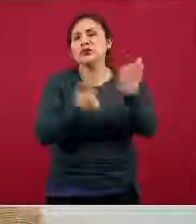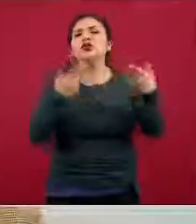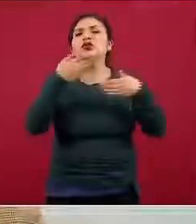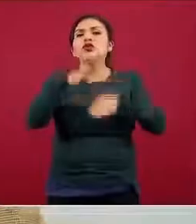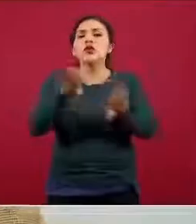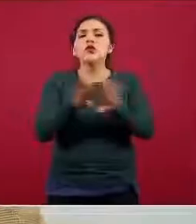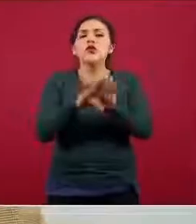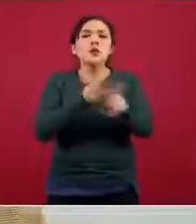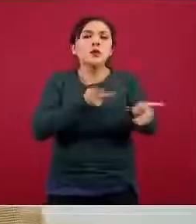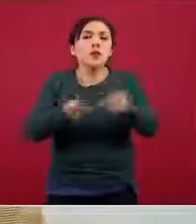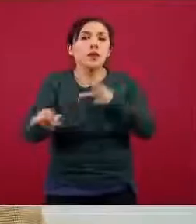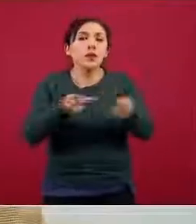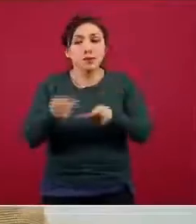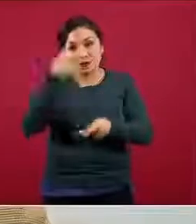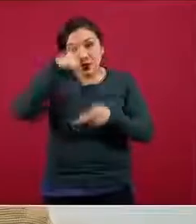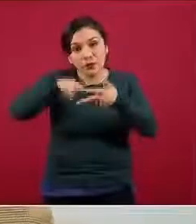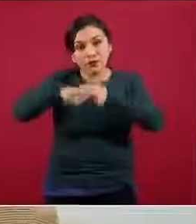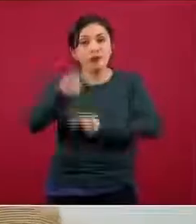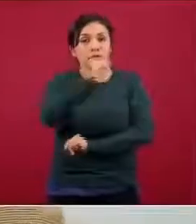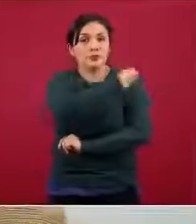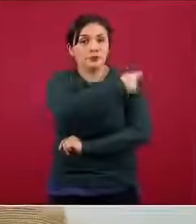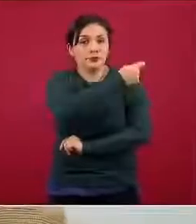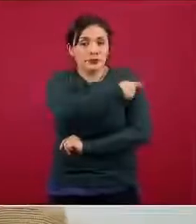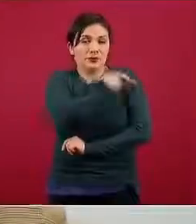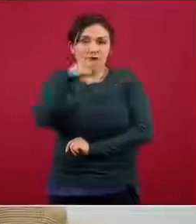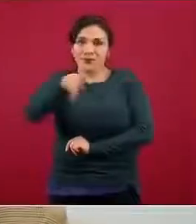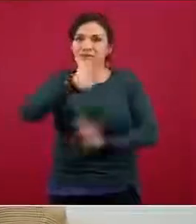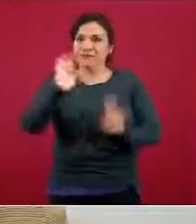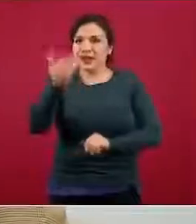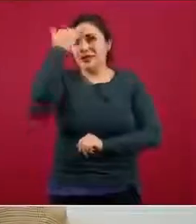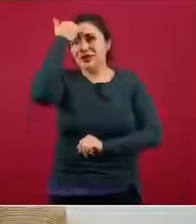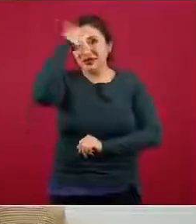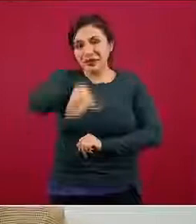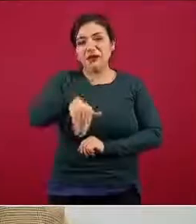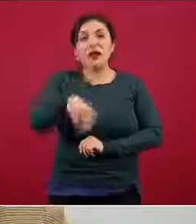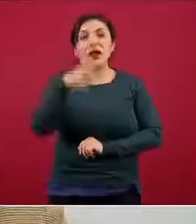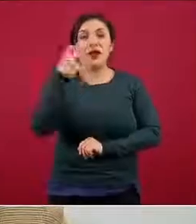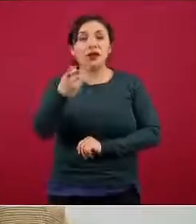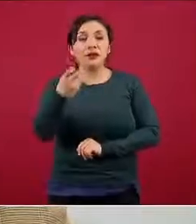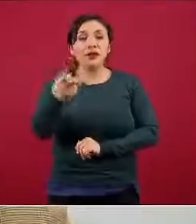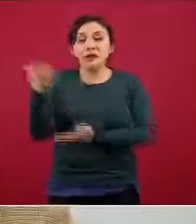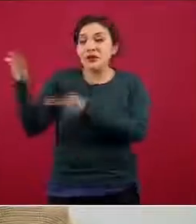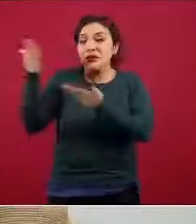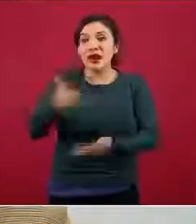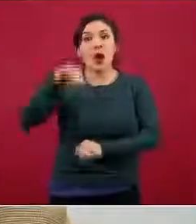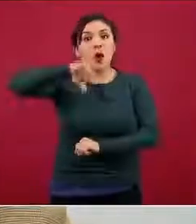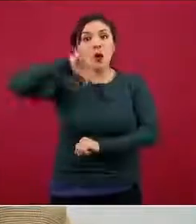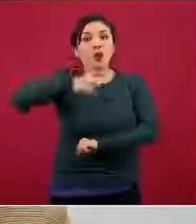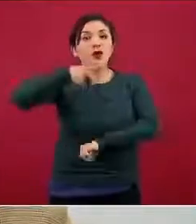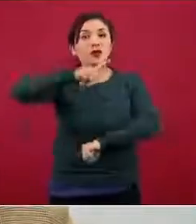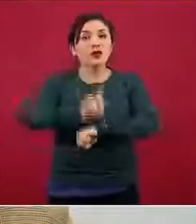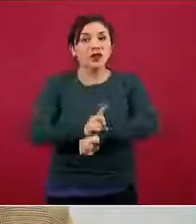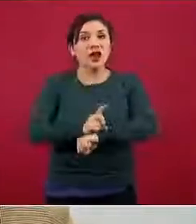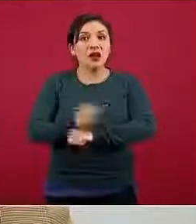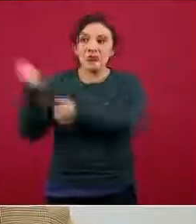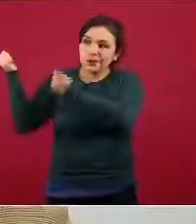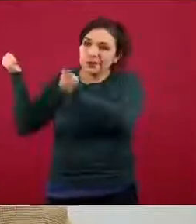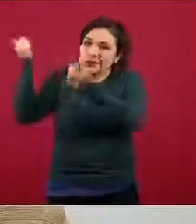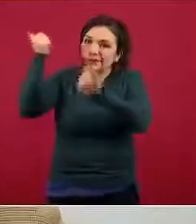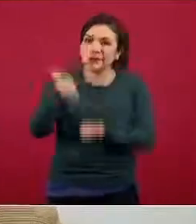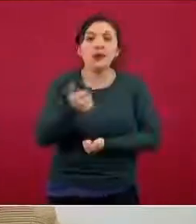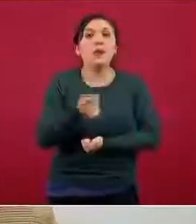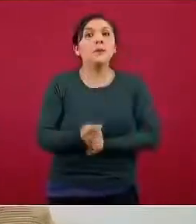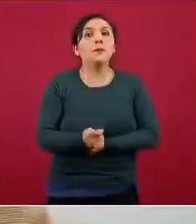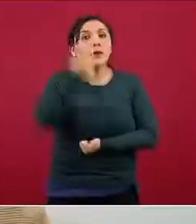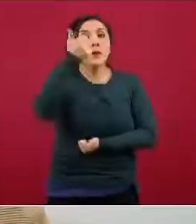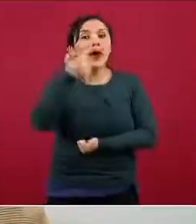estrategia inicial de vacunación, que como saben llegaron el día de hoy los primeros